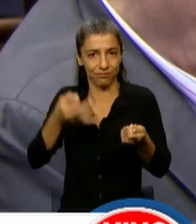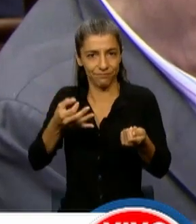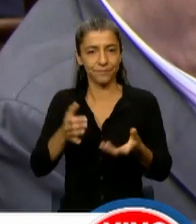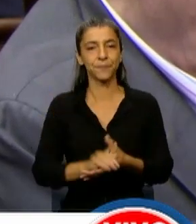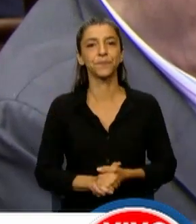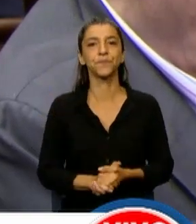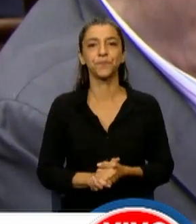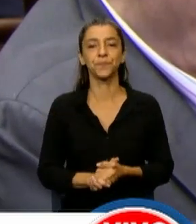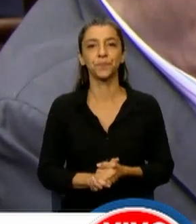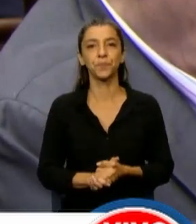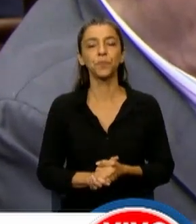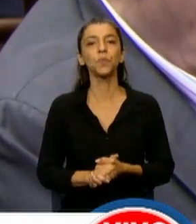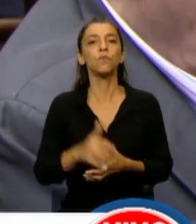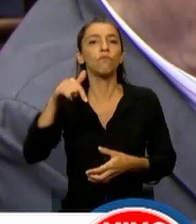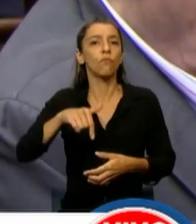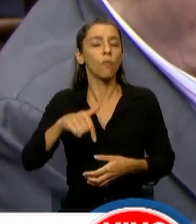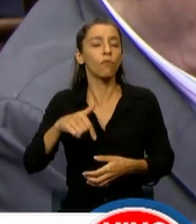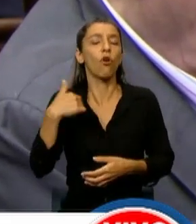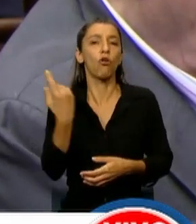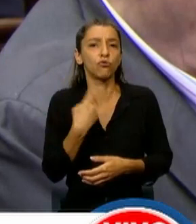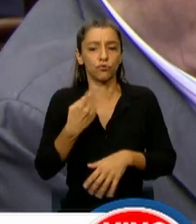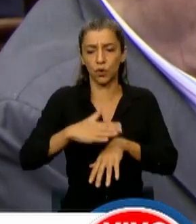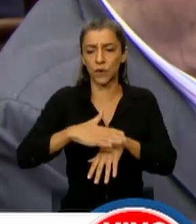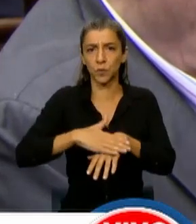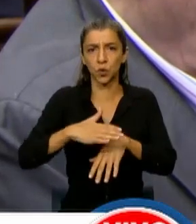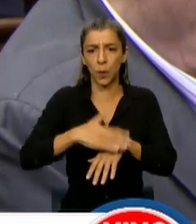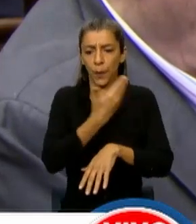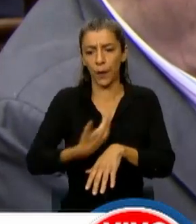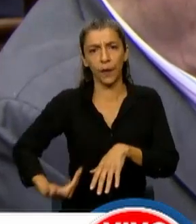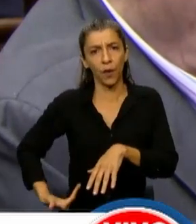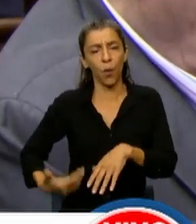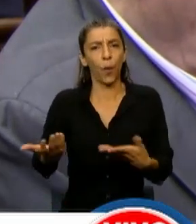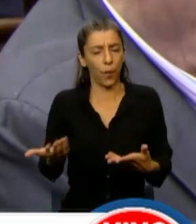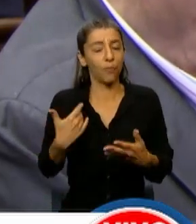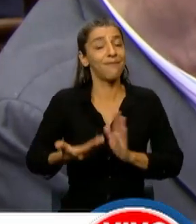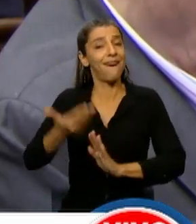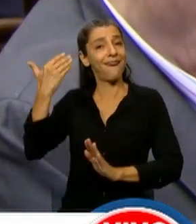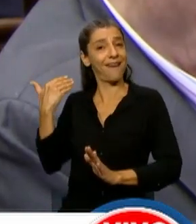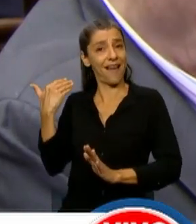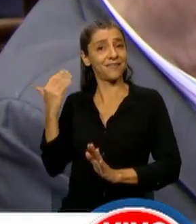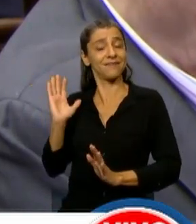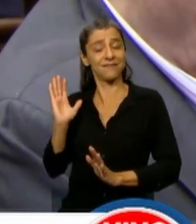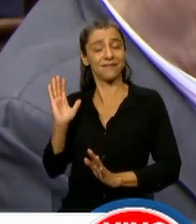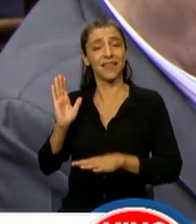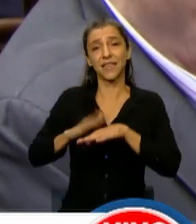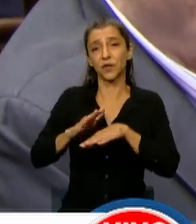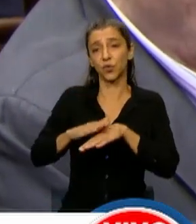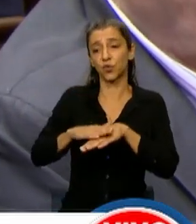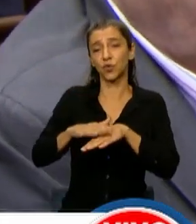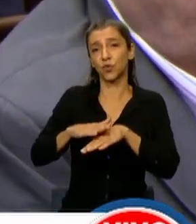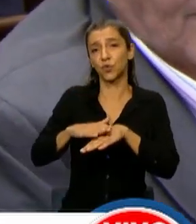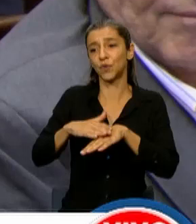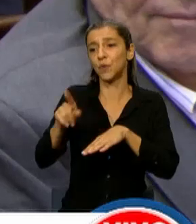toca la responsabilidad de gobernar a nosotros, pero anteriormente han tenido responsabilidad de